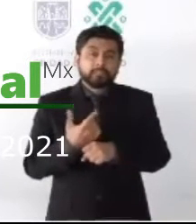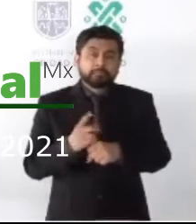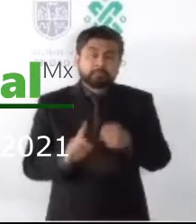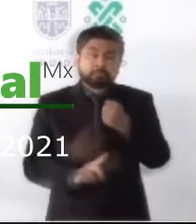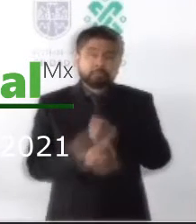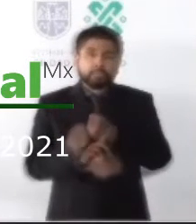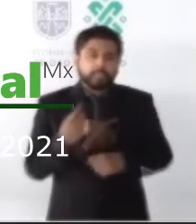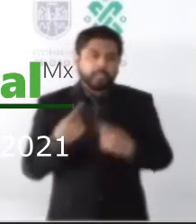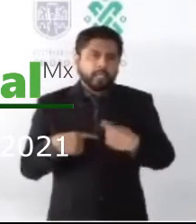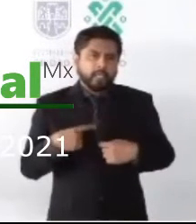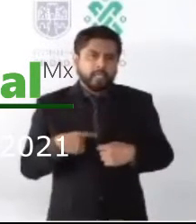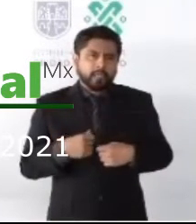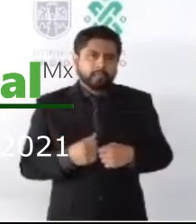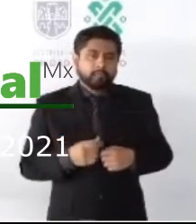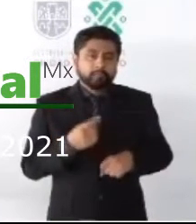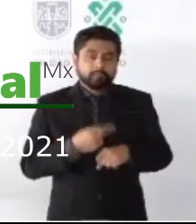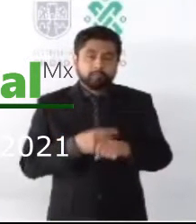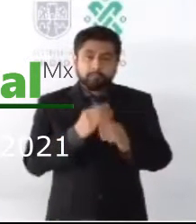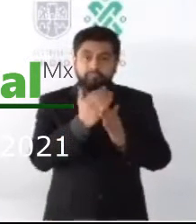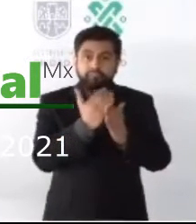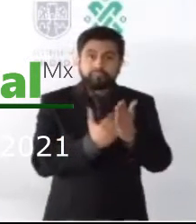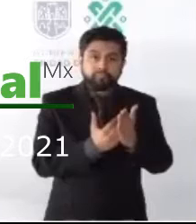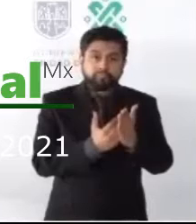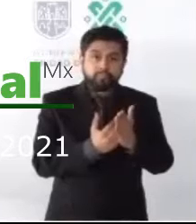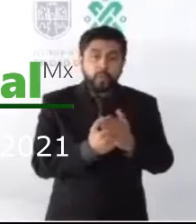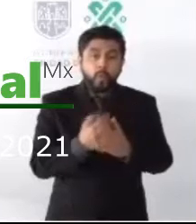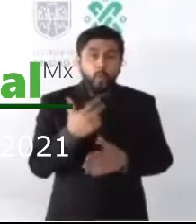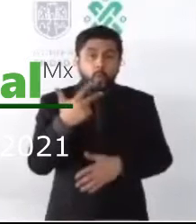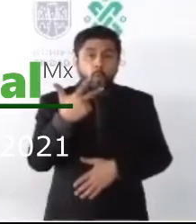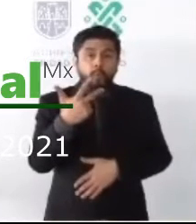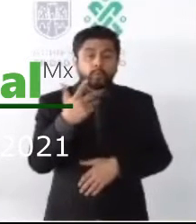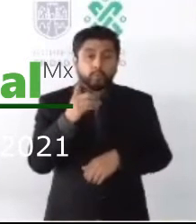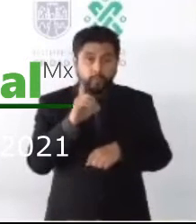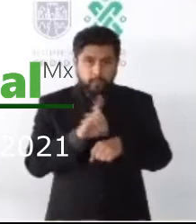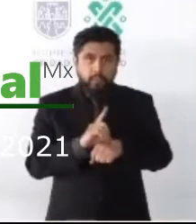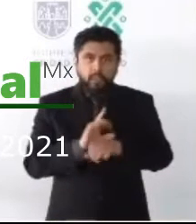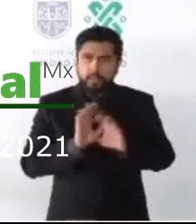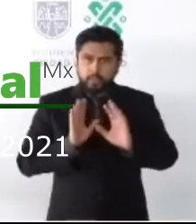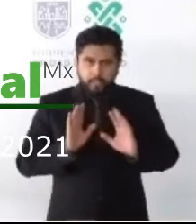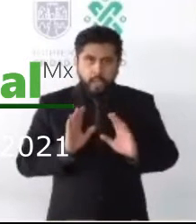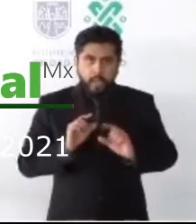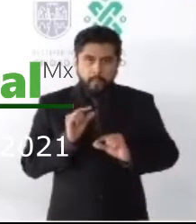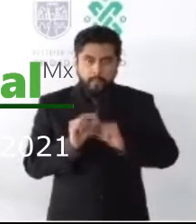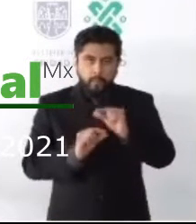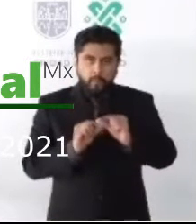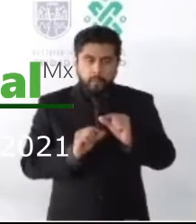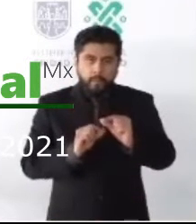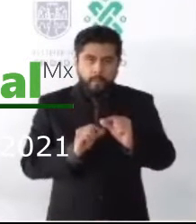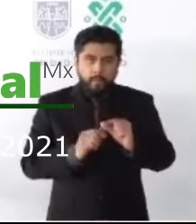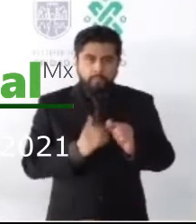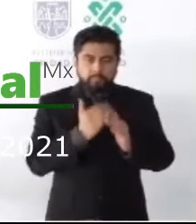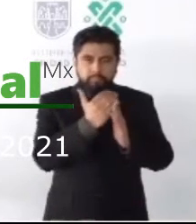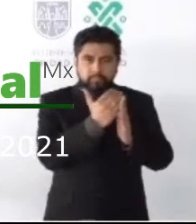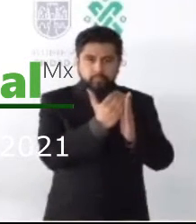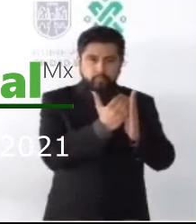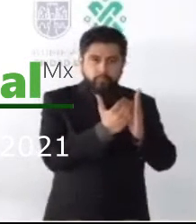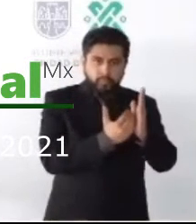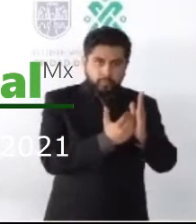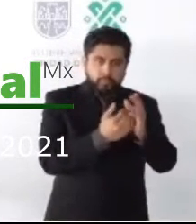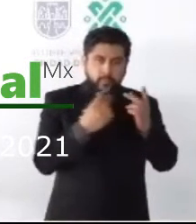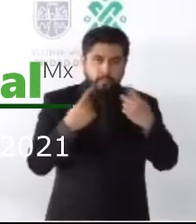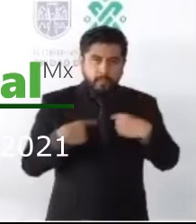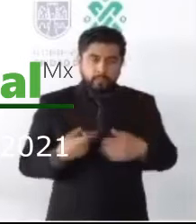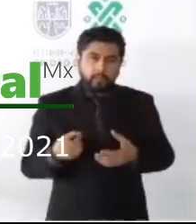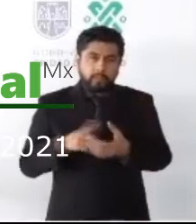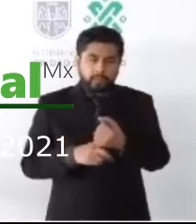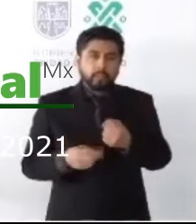la enfermedad. Pero ya tenemos cerca de 8 días que comenzó una tendencia a la baja en el número de hospitalizados en la zona metropolitana